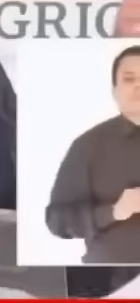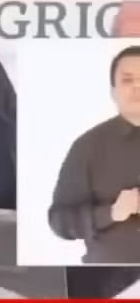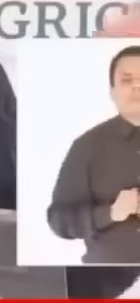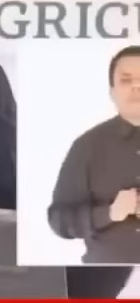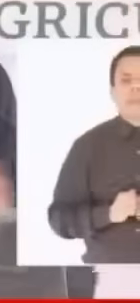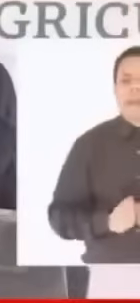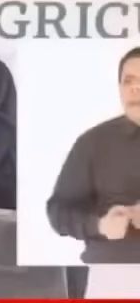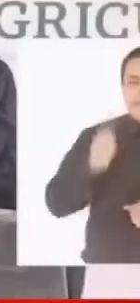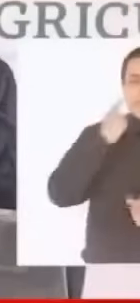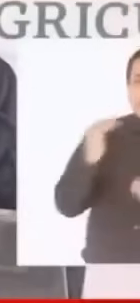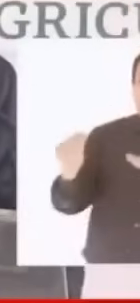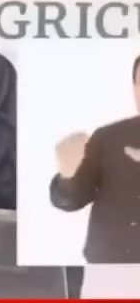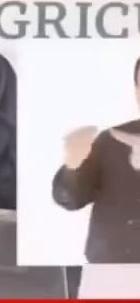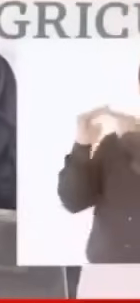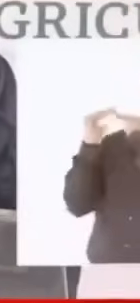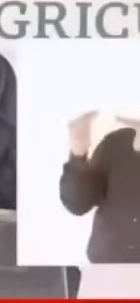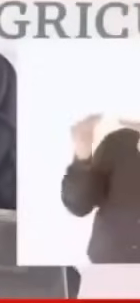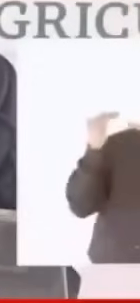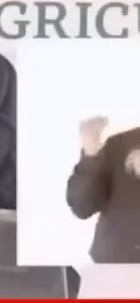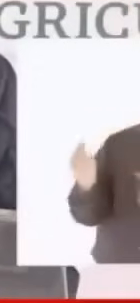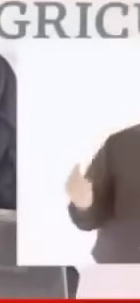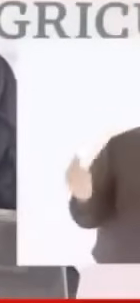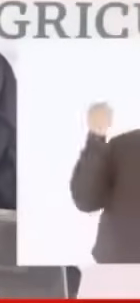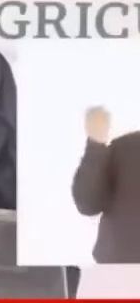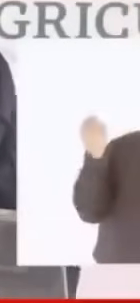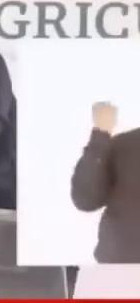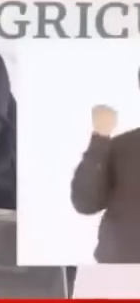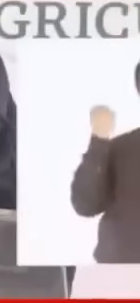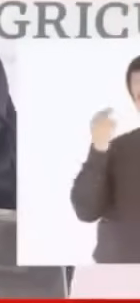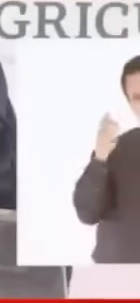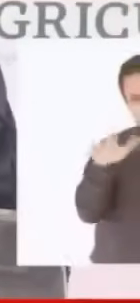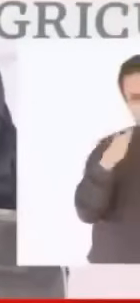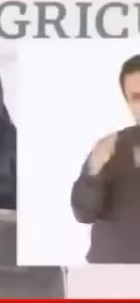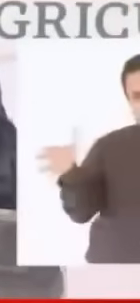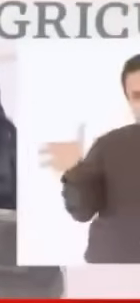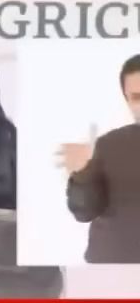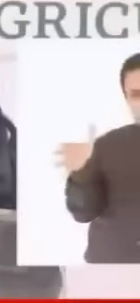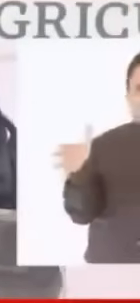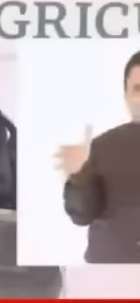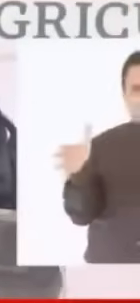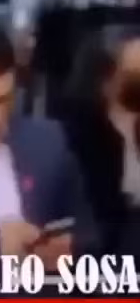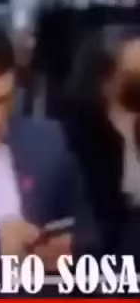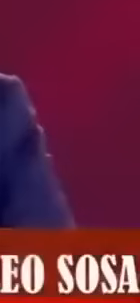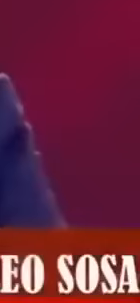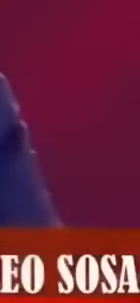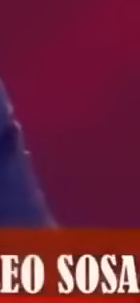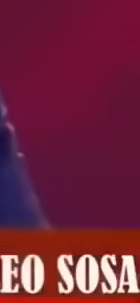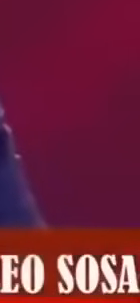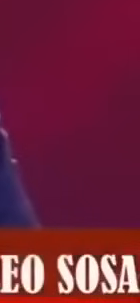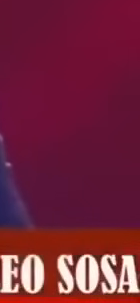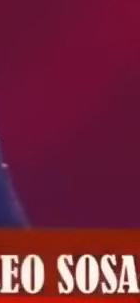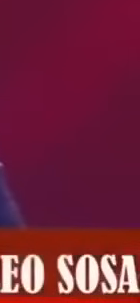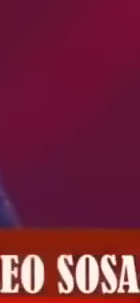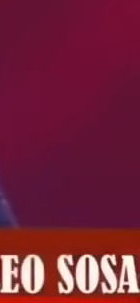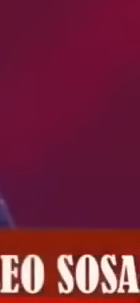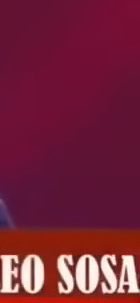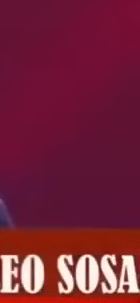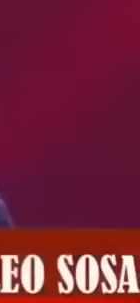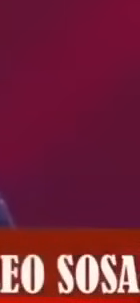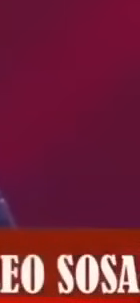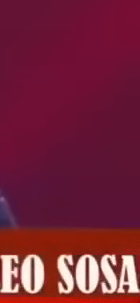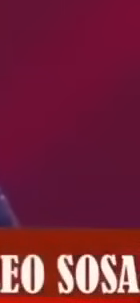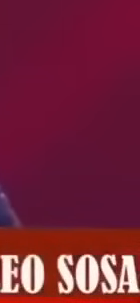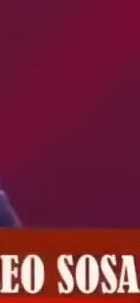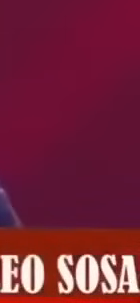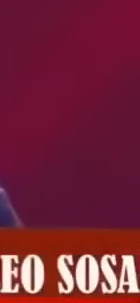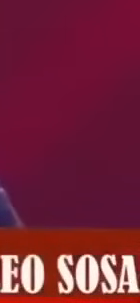involucrado en todo esto, tiene que ser detenido y tiene que ser investigado. La fiscalía